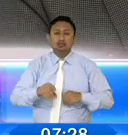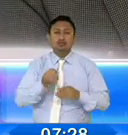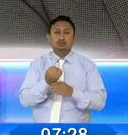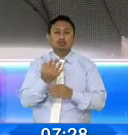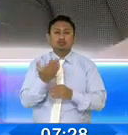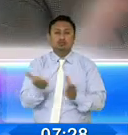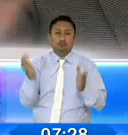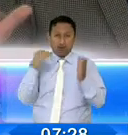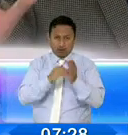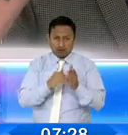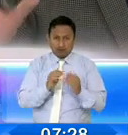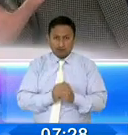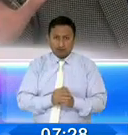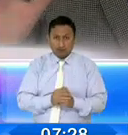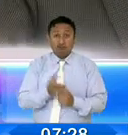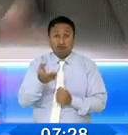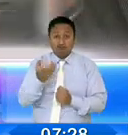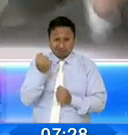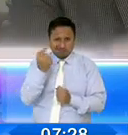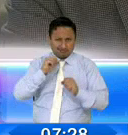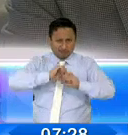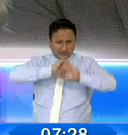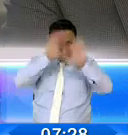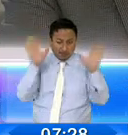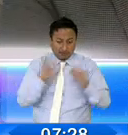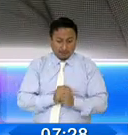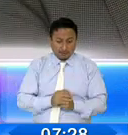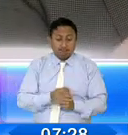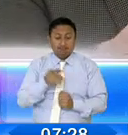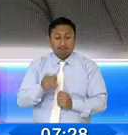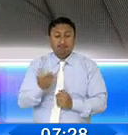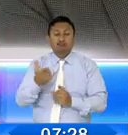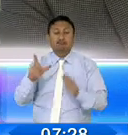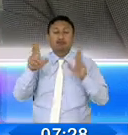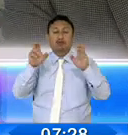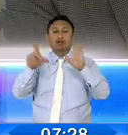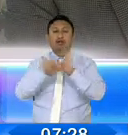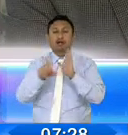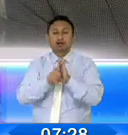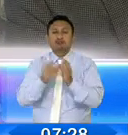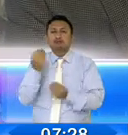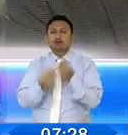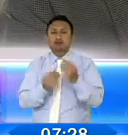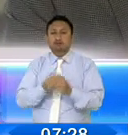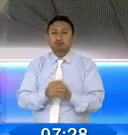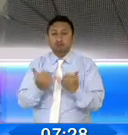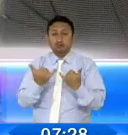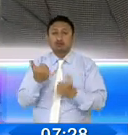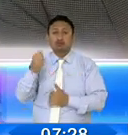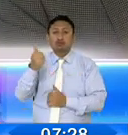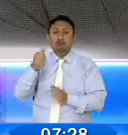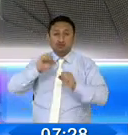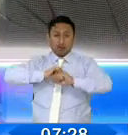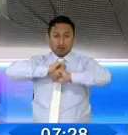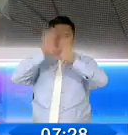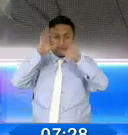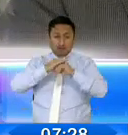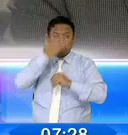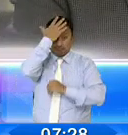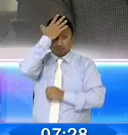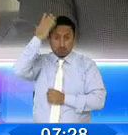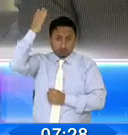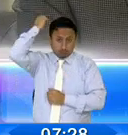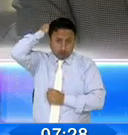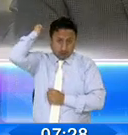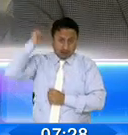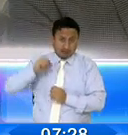Ahí estamos muy claros. A ver, ¿qué acciones legales se van a tomar? El día de hoy a las 10 de la mañana el candidato Yacu Pérez ha dicho que va a indicar las